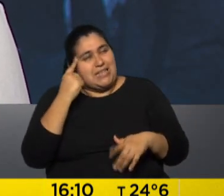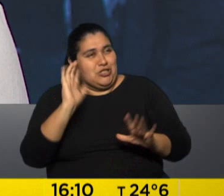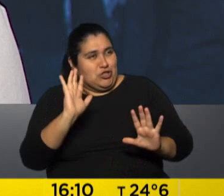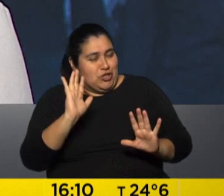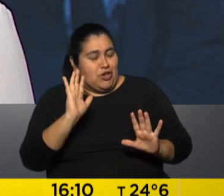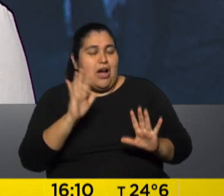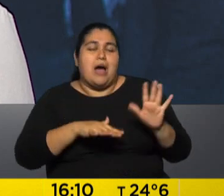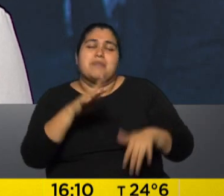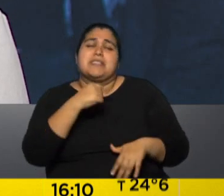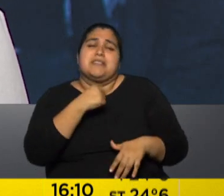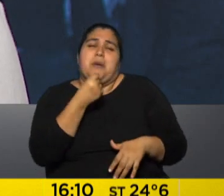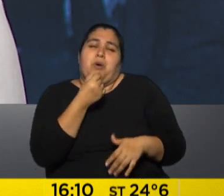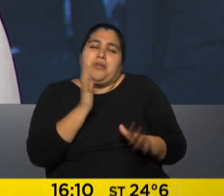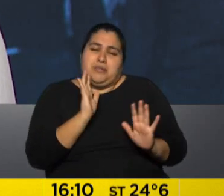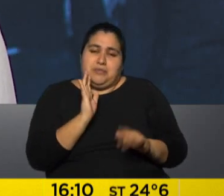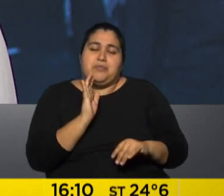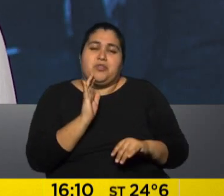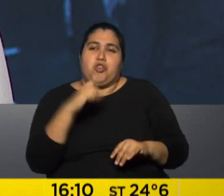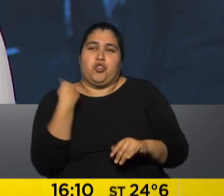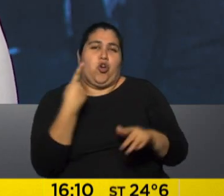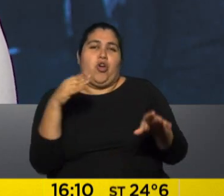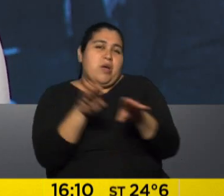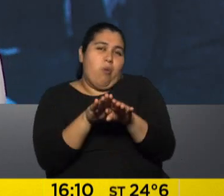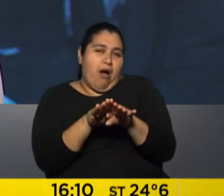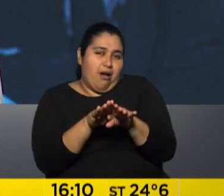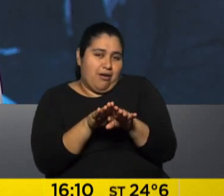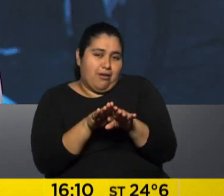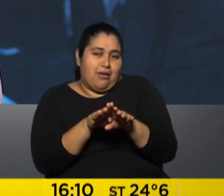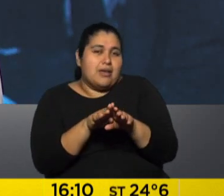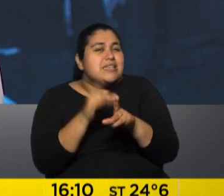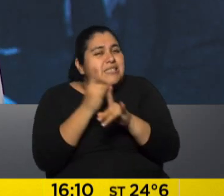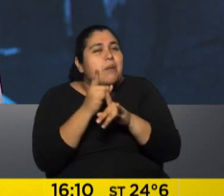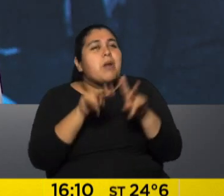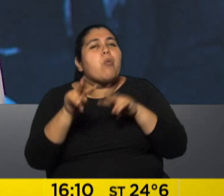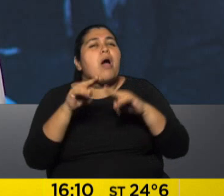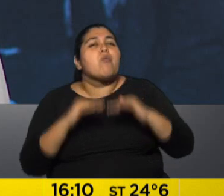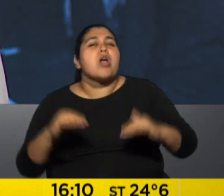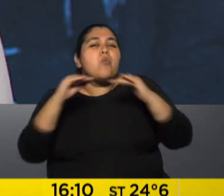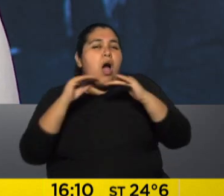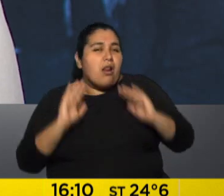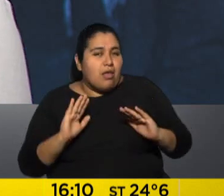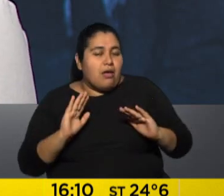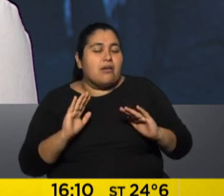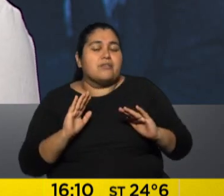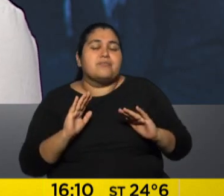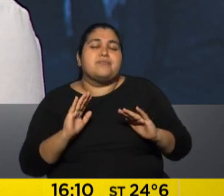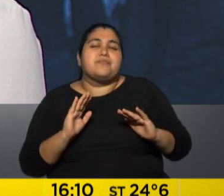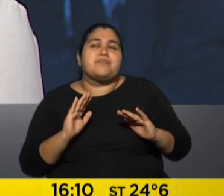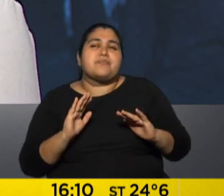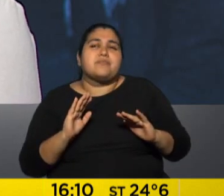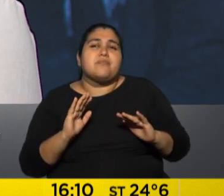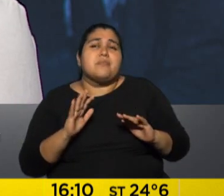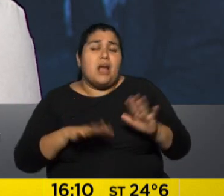quizás yo creo que todos somos iguales, porque eso hablamos de igualdad, ¿no? Claro. Y el problema es que, bueno, en